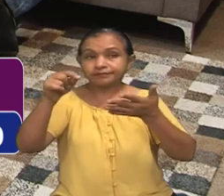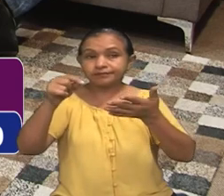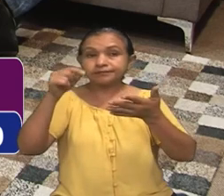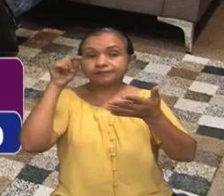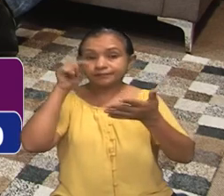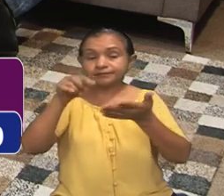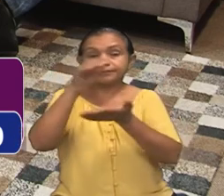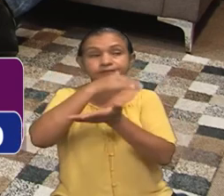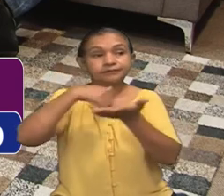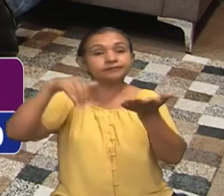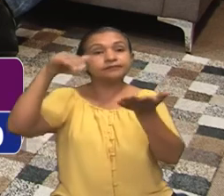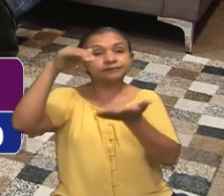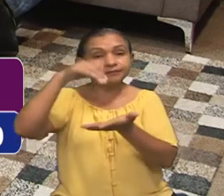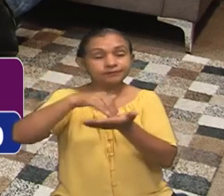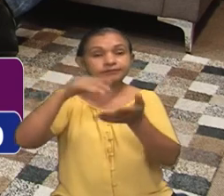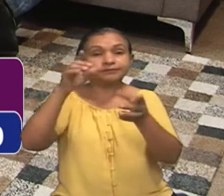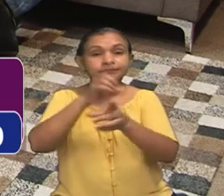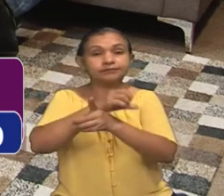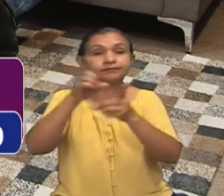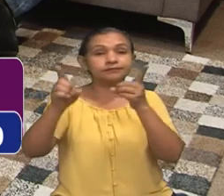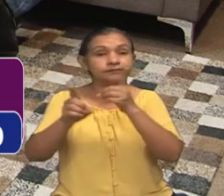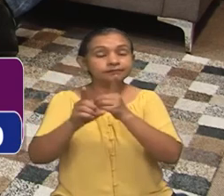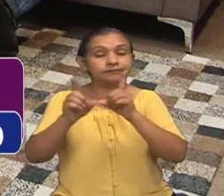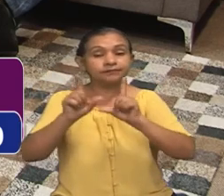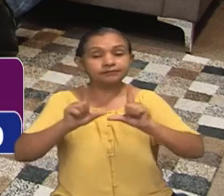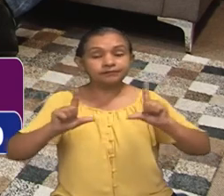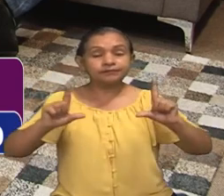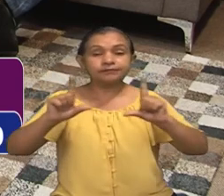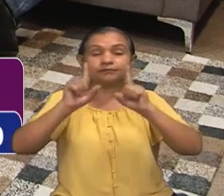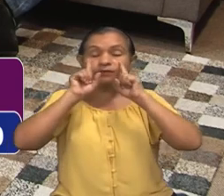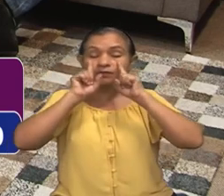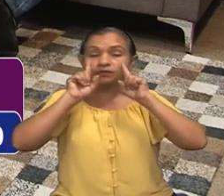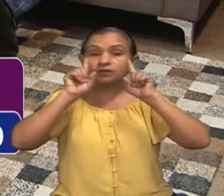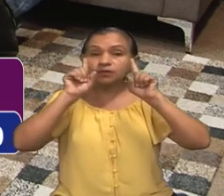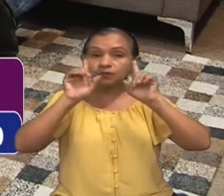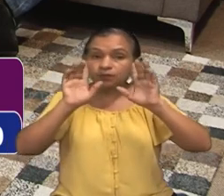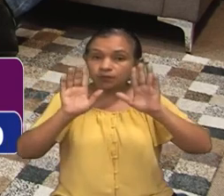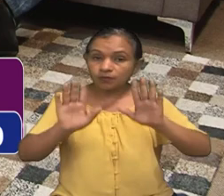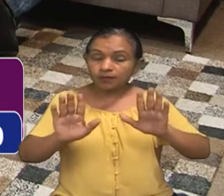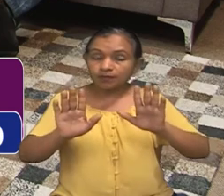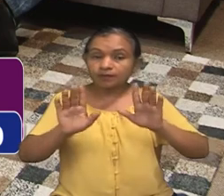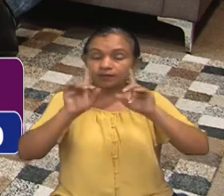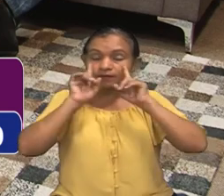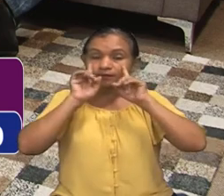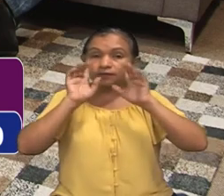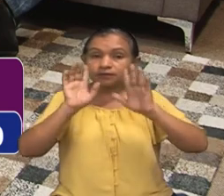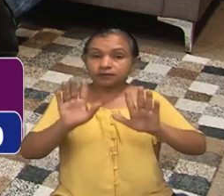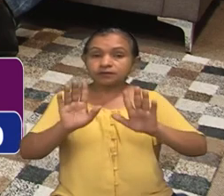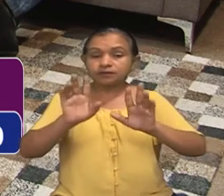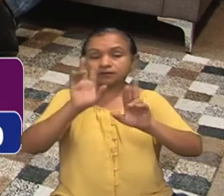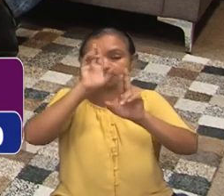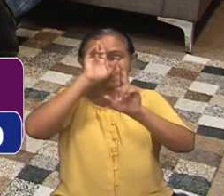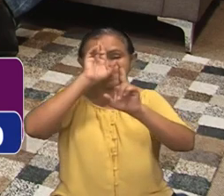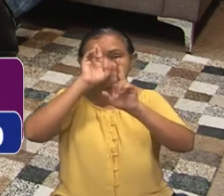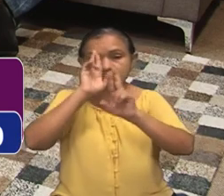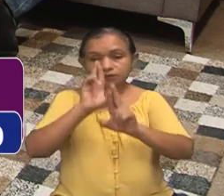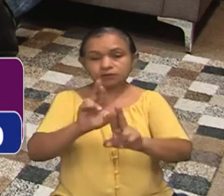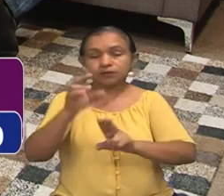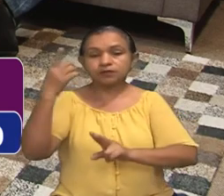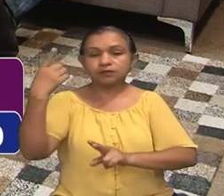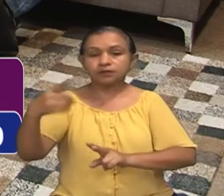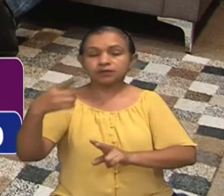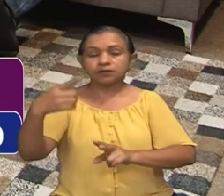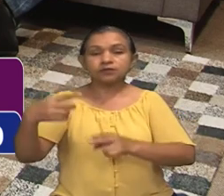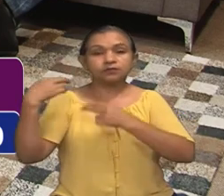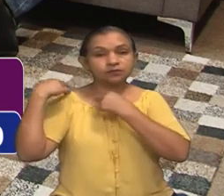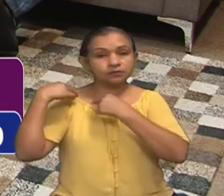esos sí. centros deben de ser lugares en donde se proteja, se claro. resguarde y se respete sus derechos humanos.